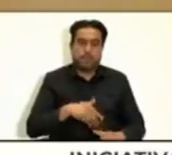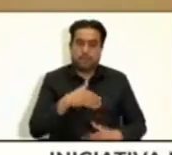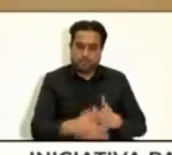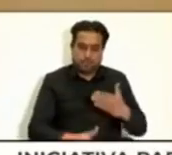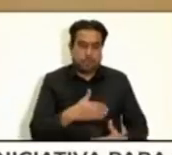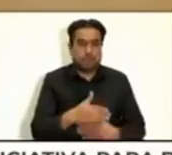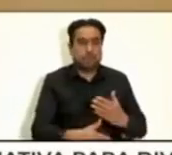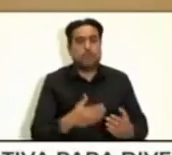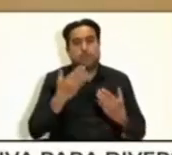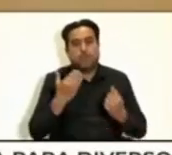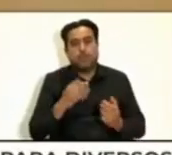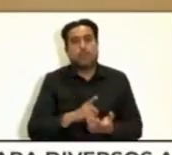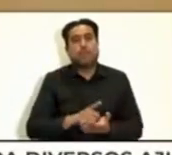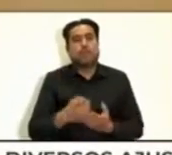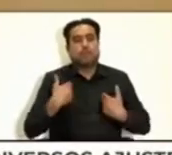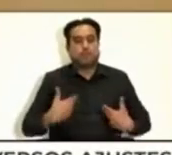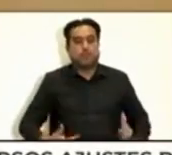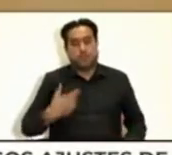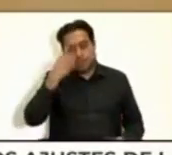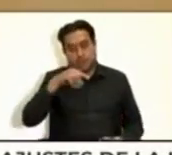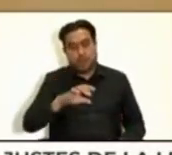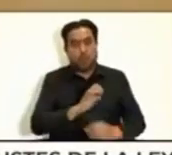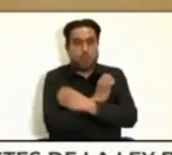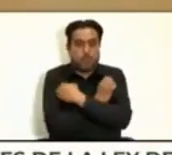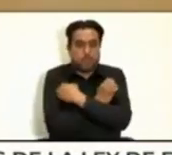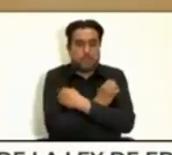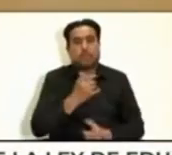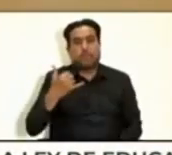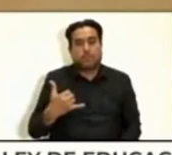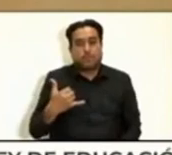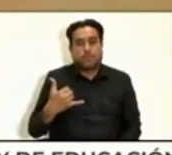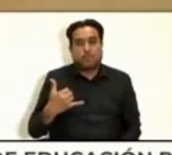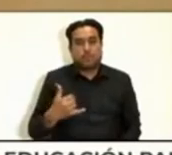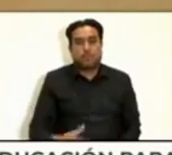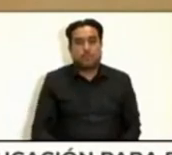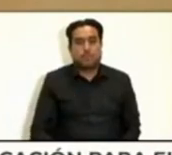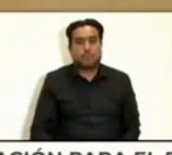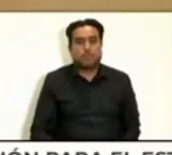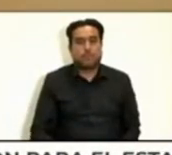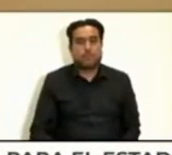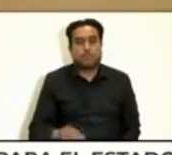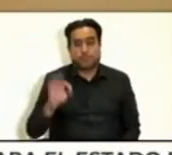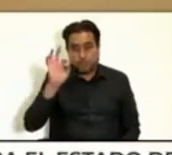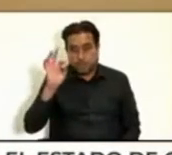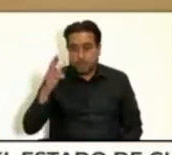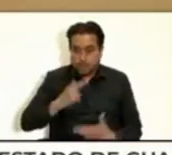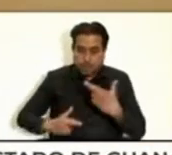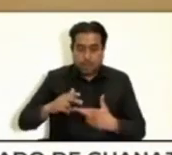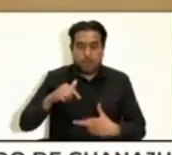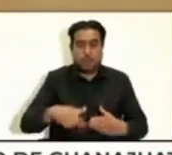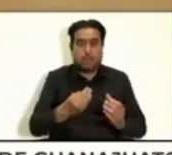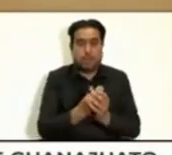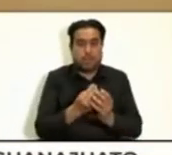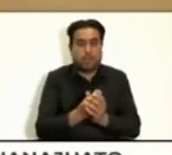la garantía del derecho humano a la educación así con el regreso a clases presenciales el